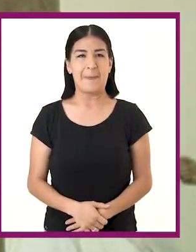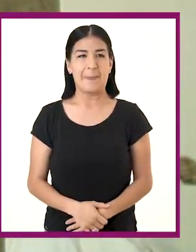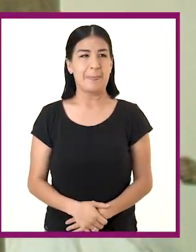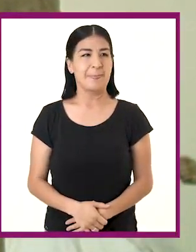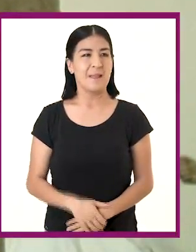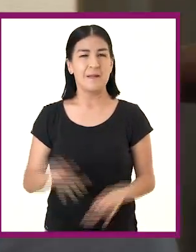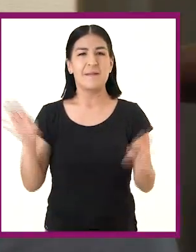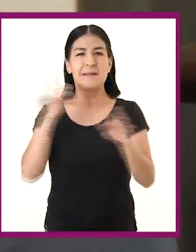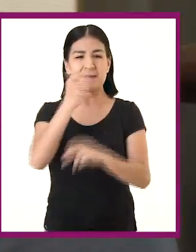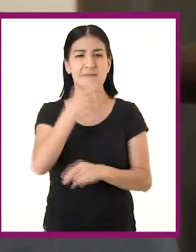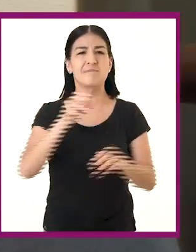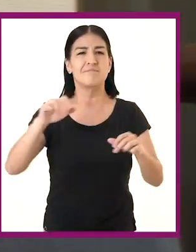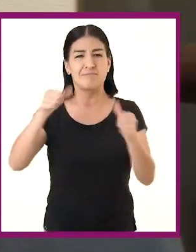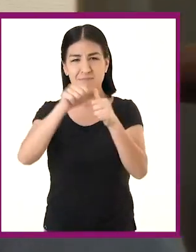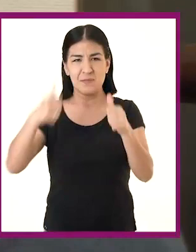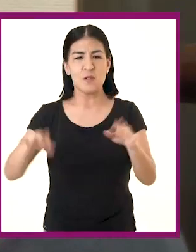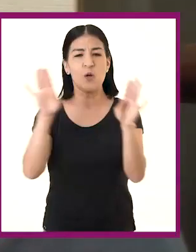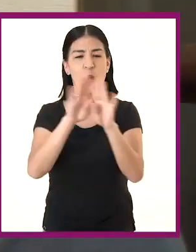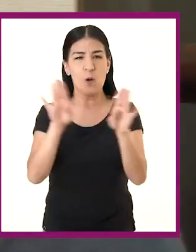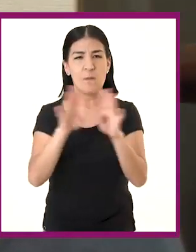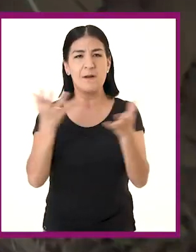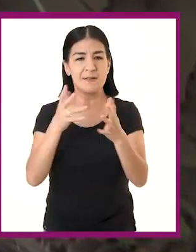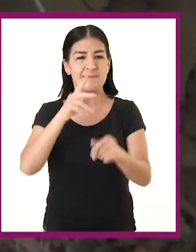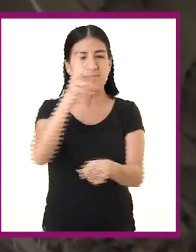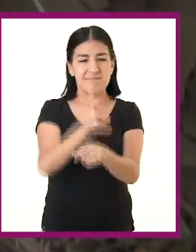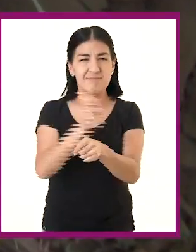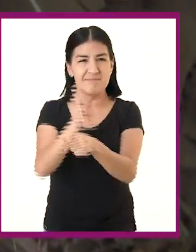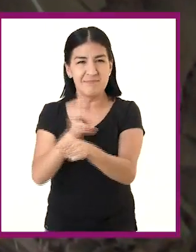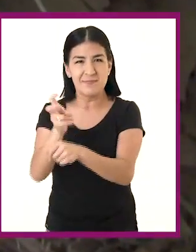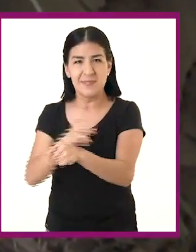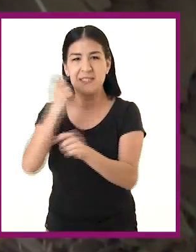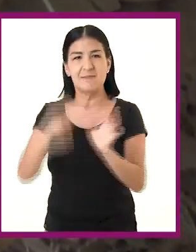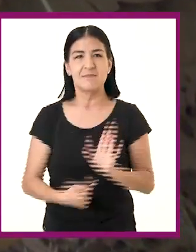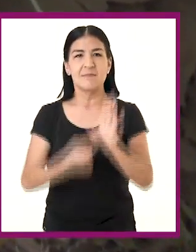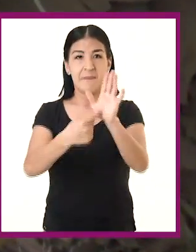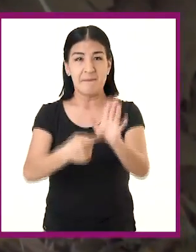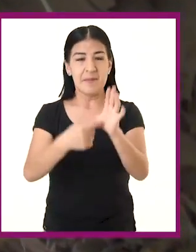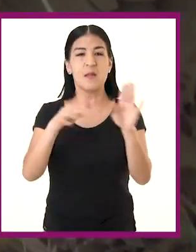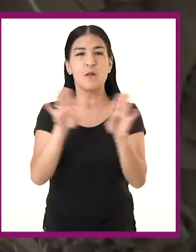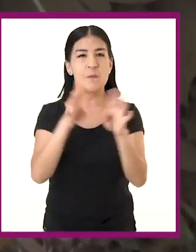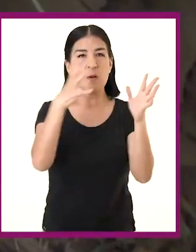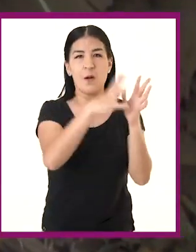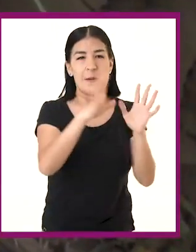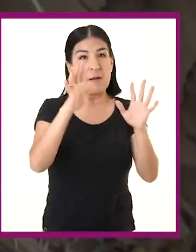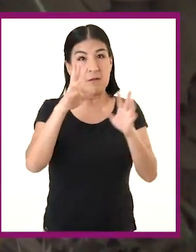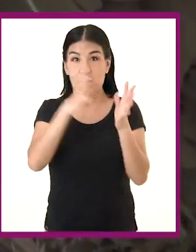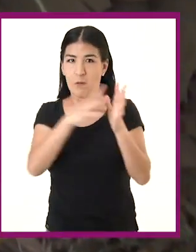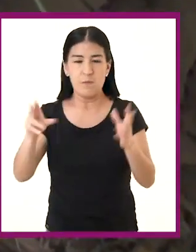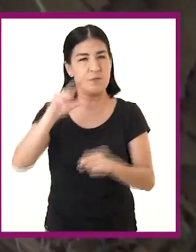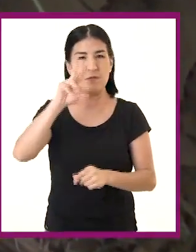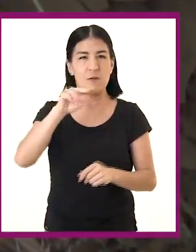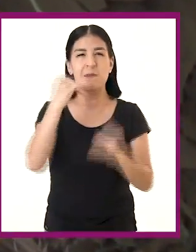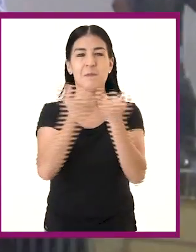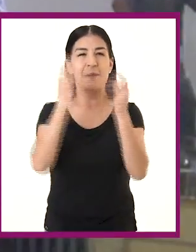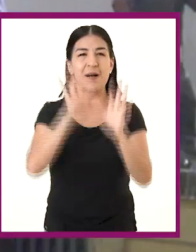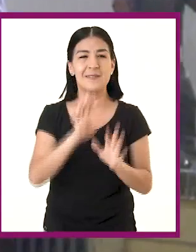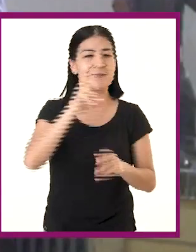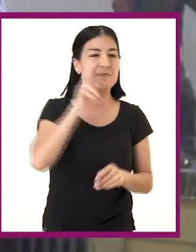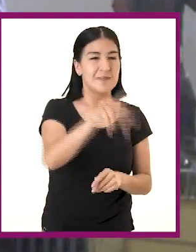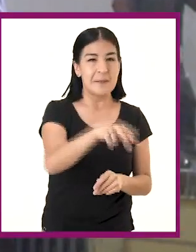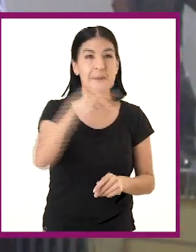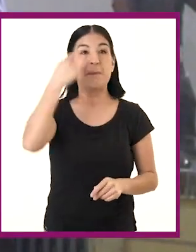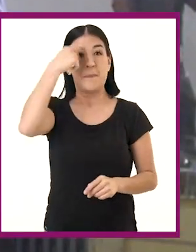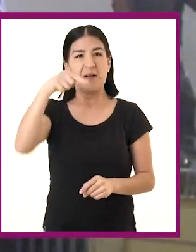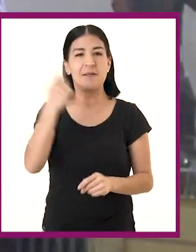estratosféricos. Ai Weiwei hace una reinterpretación de las piezas existentes, mas no una copia, y para